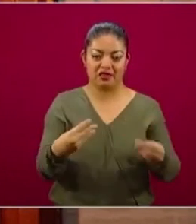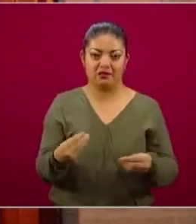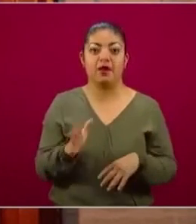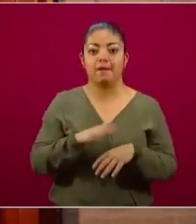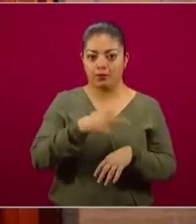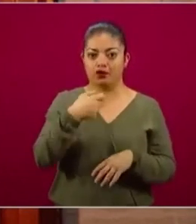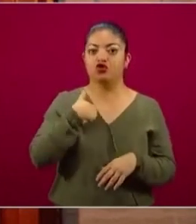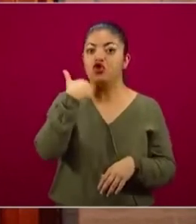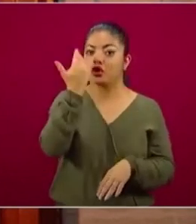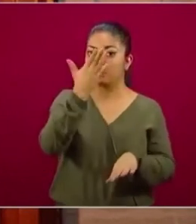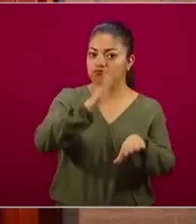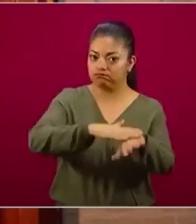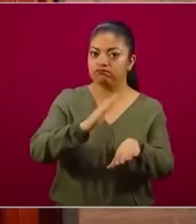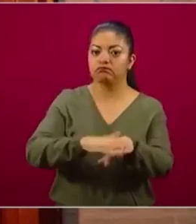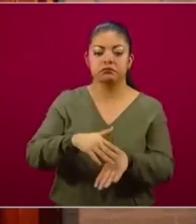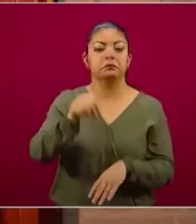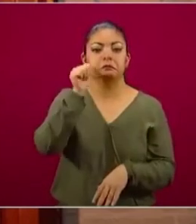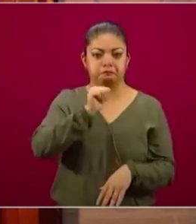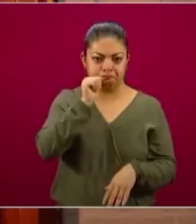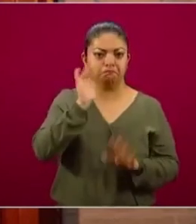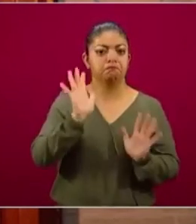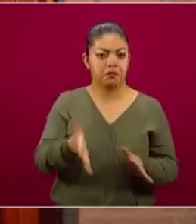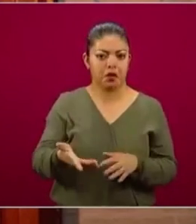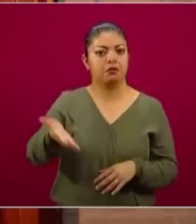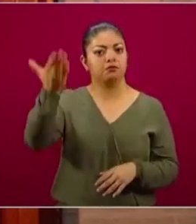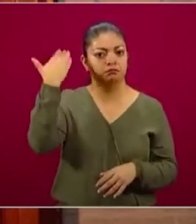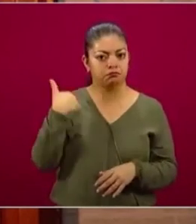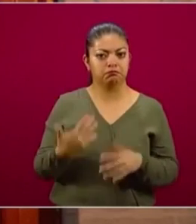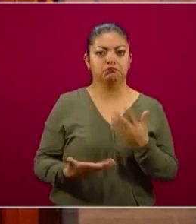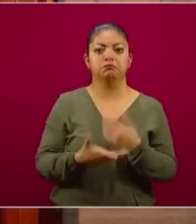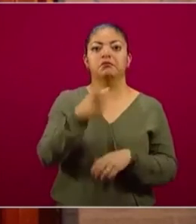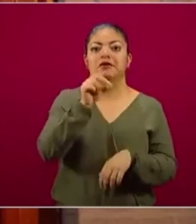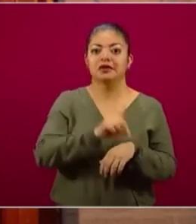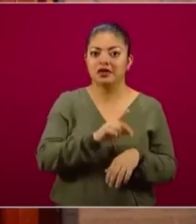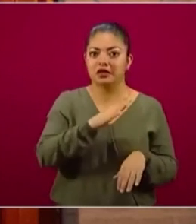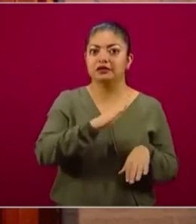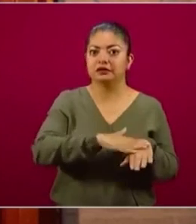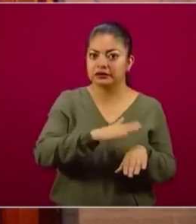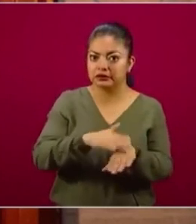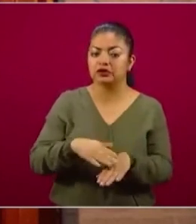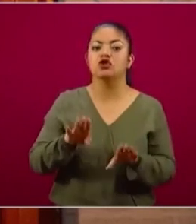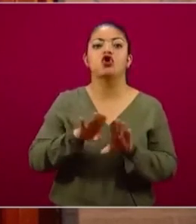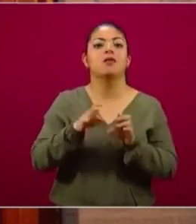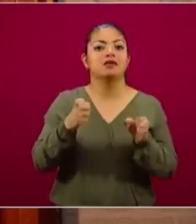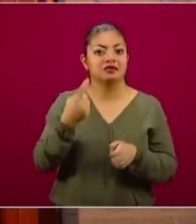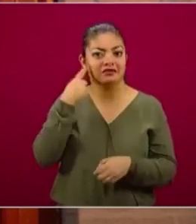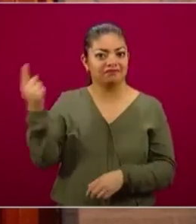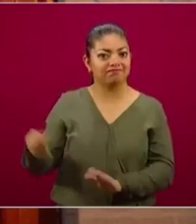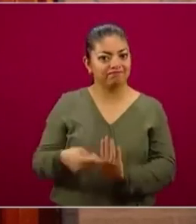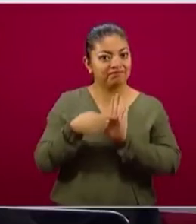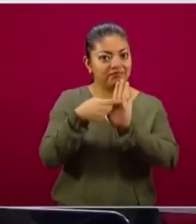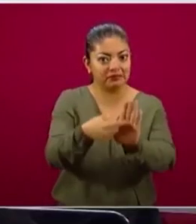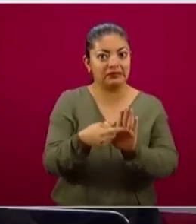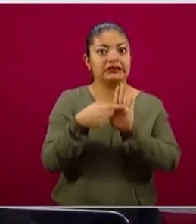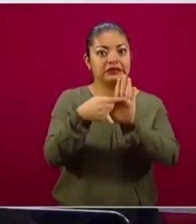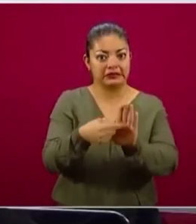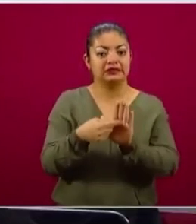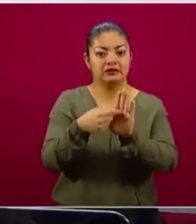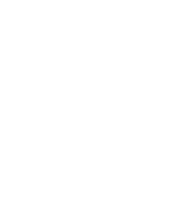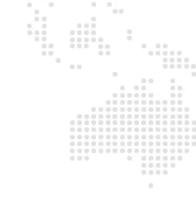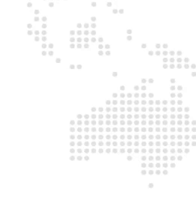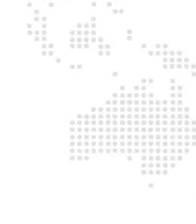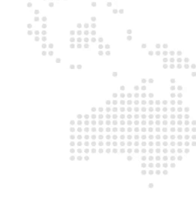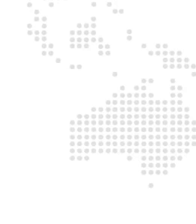reportarlo lo hemos estado haciendo cada 15 días para poderles decir cómo va el avance sobre este este otro